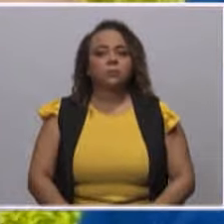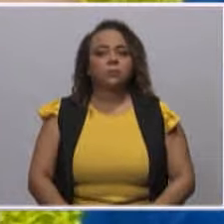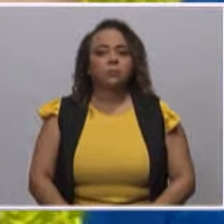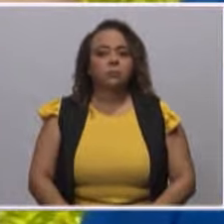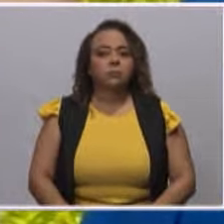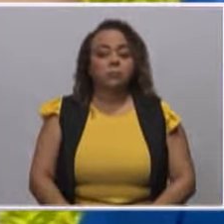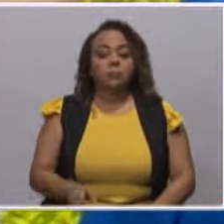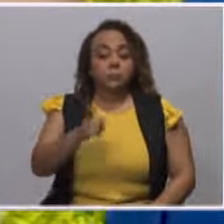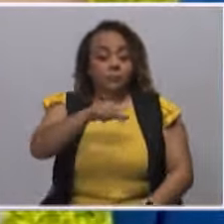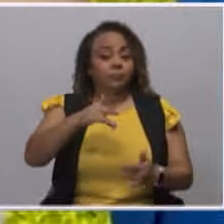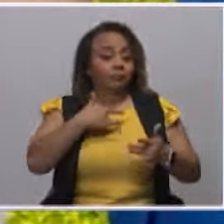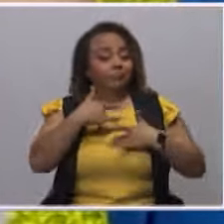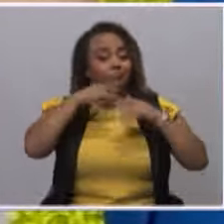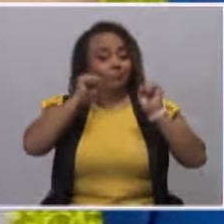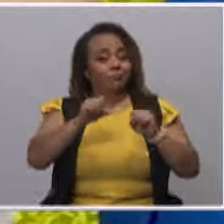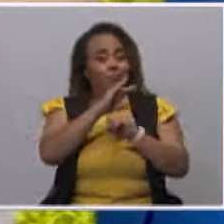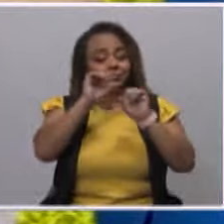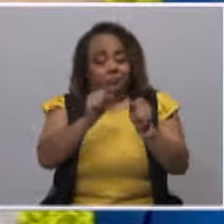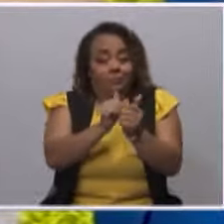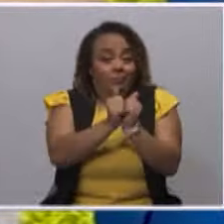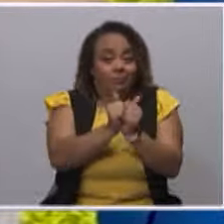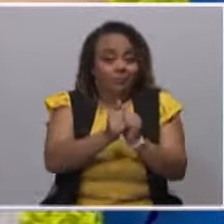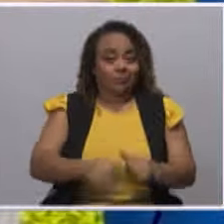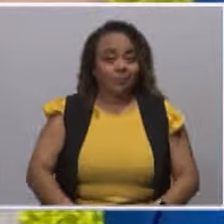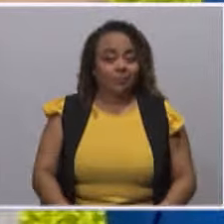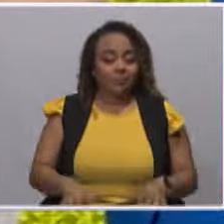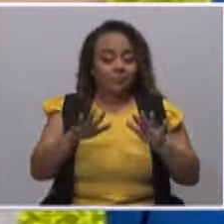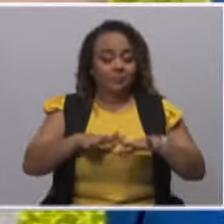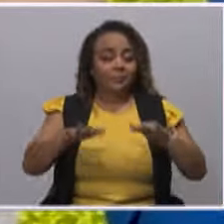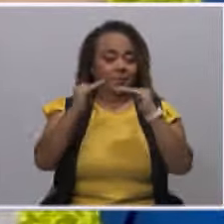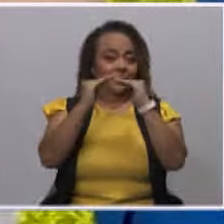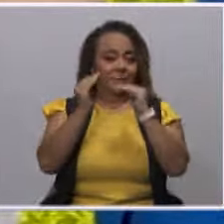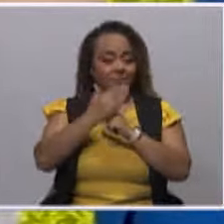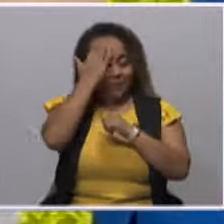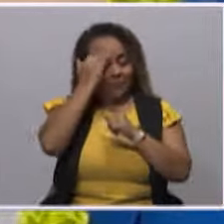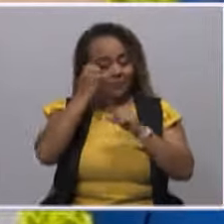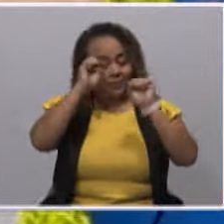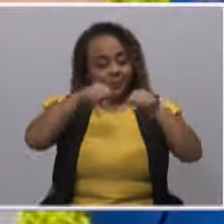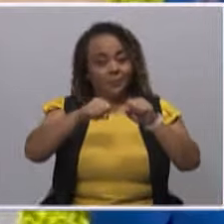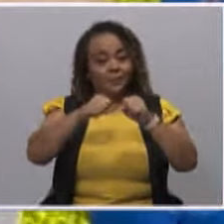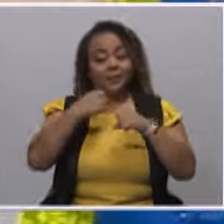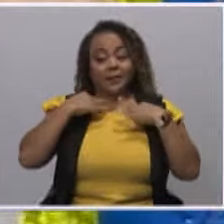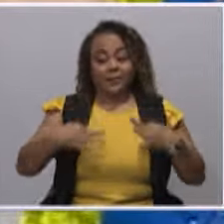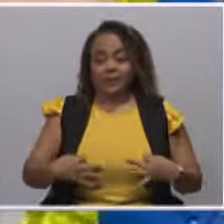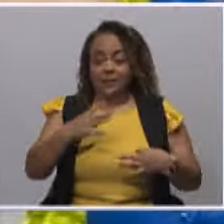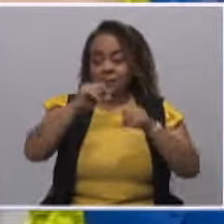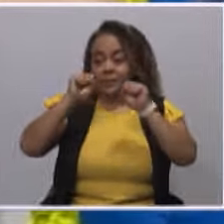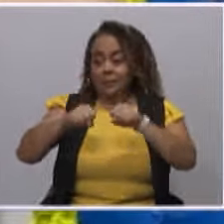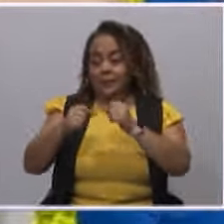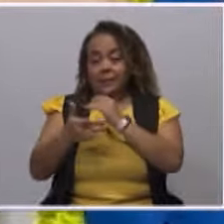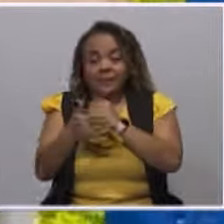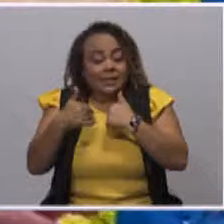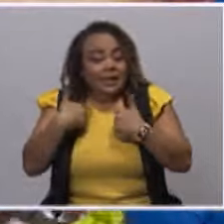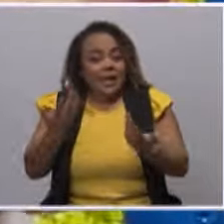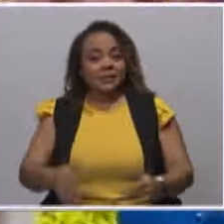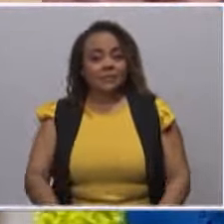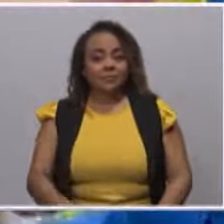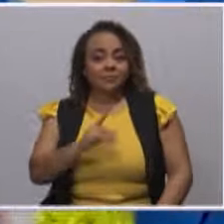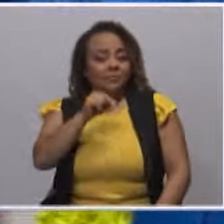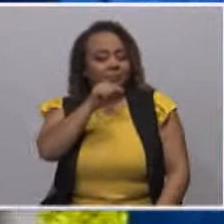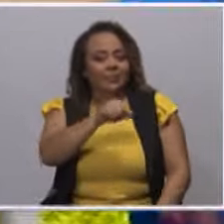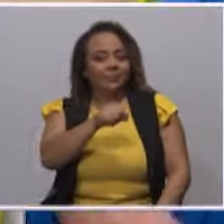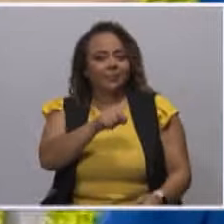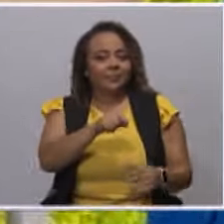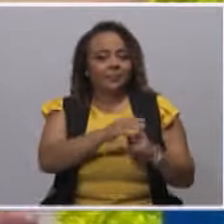que ellos se sientan capaces y que puedan competir en un plano de igualdad porque las capacidades físicas y las capacidades técnicas las tenían y acá de pronto las